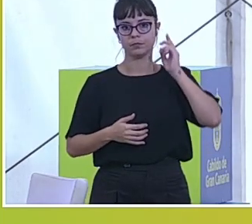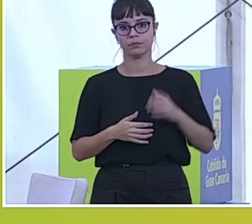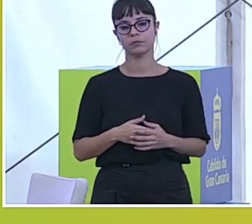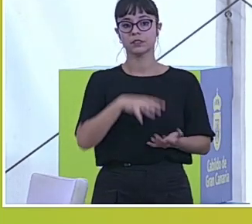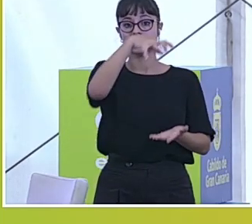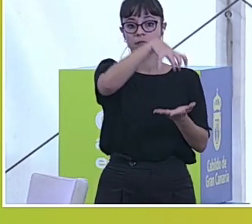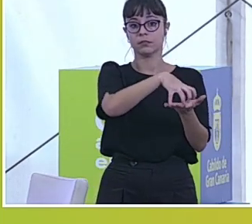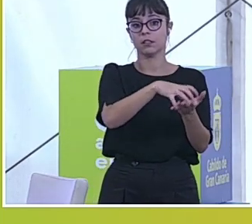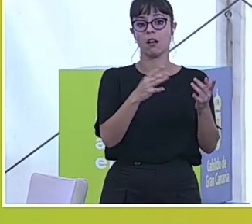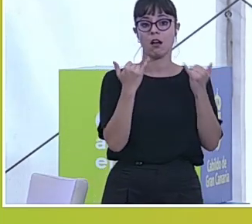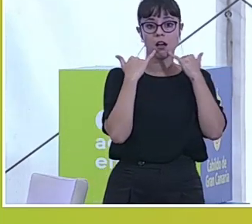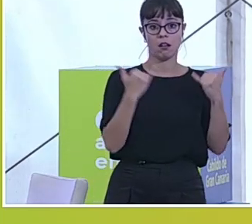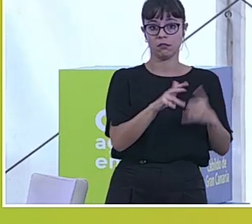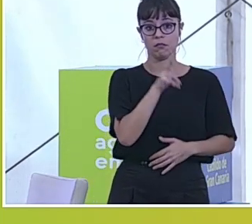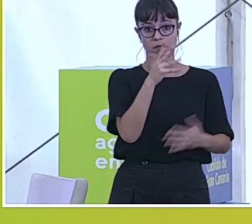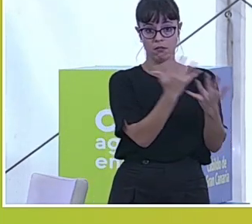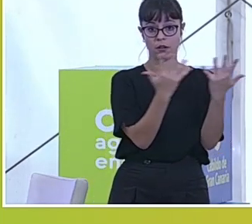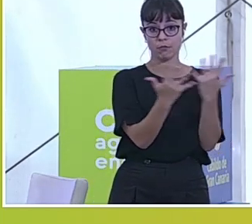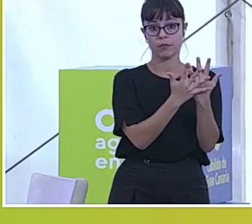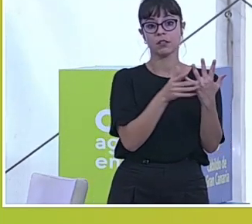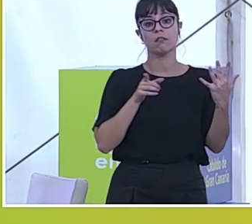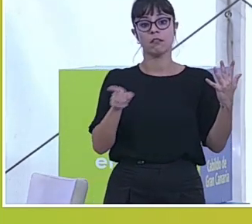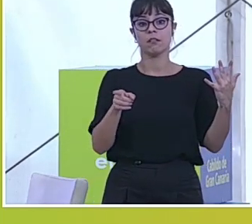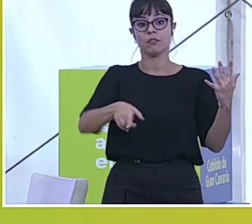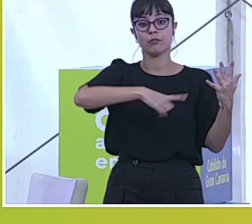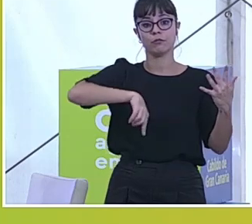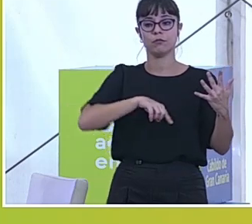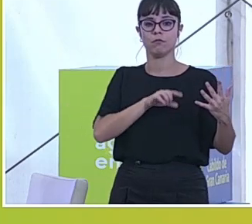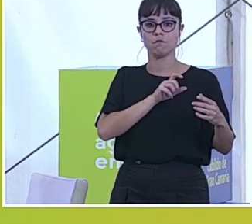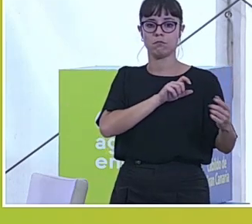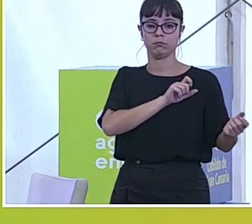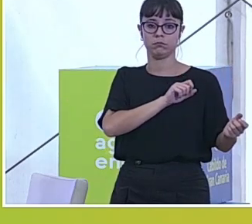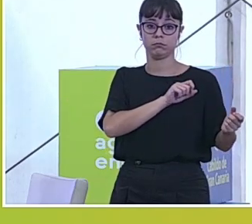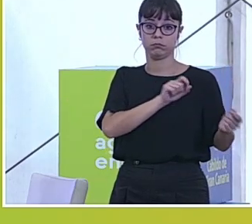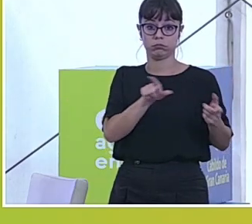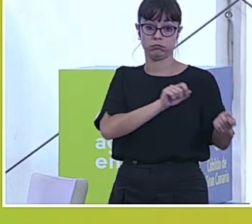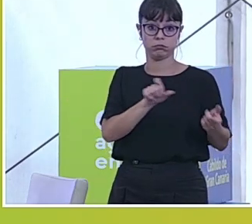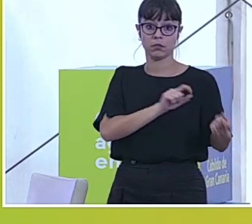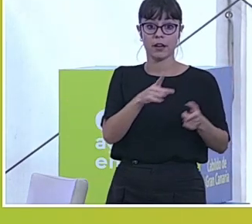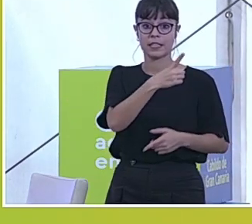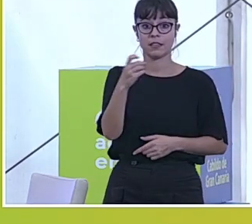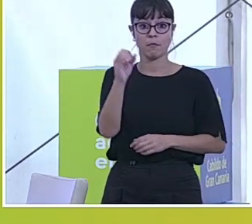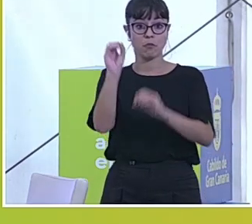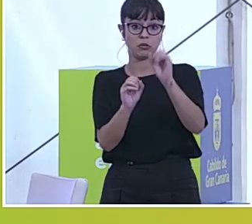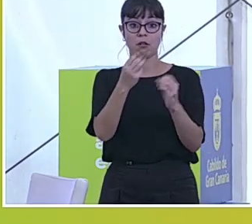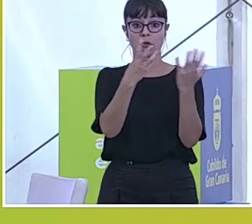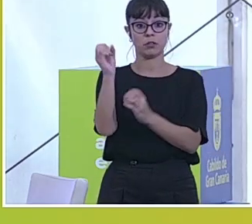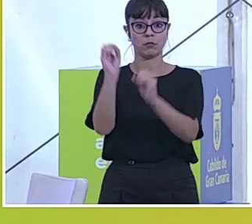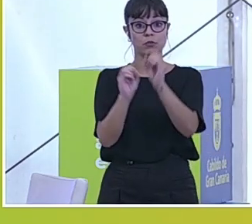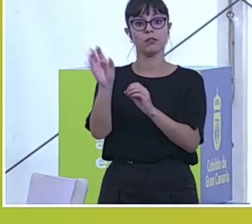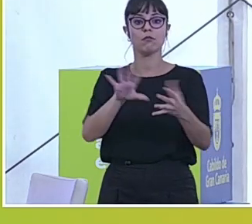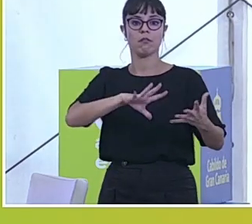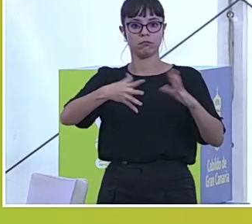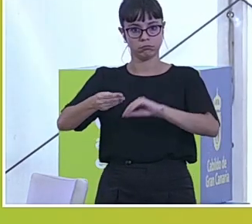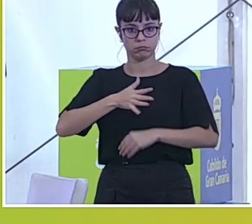100% y el 20% la capacidad de operación, ¿vale? O sea, tenemos un margen del 80%. Entonces, esto es algo que